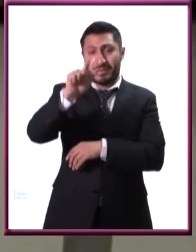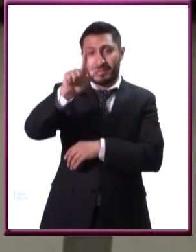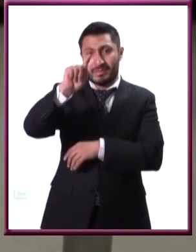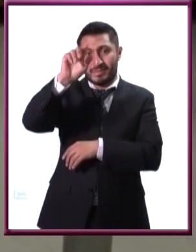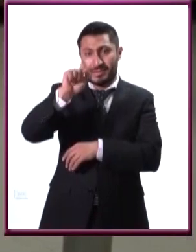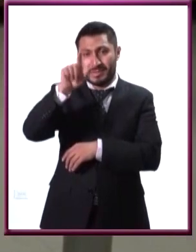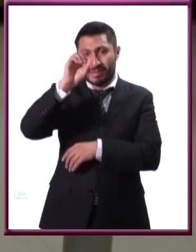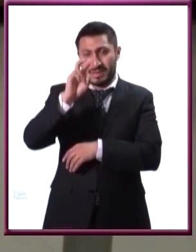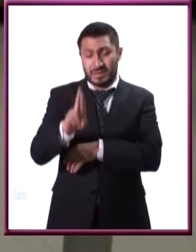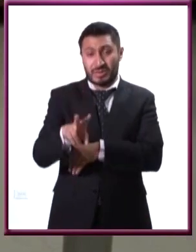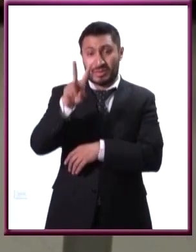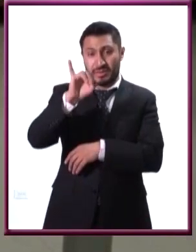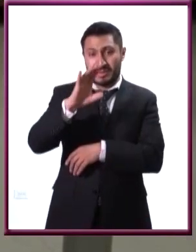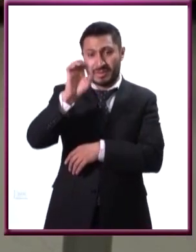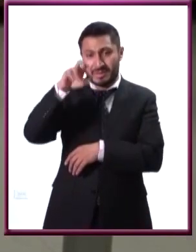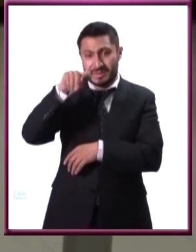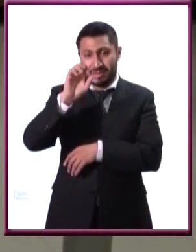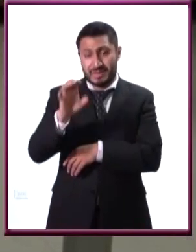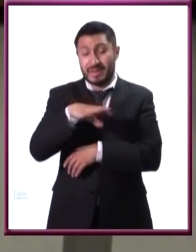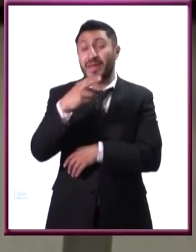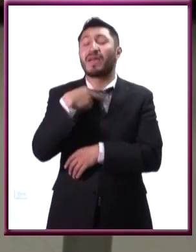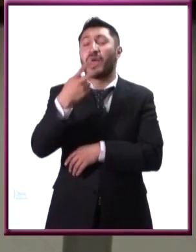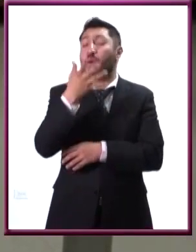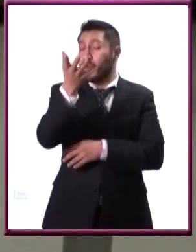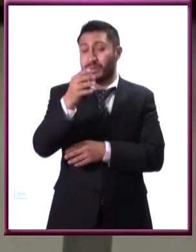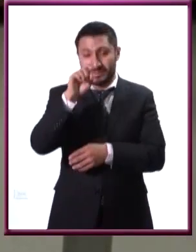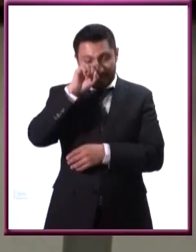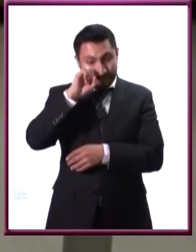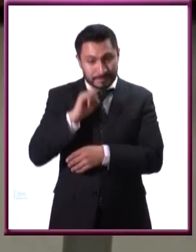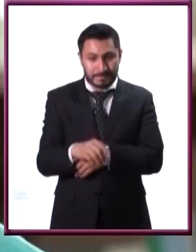de Altazor de Vicente Huidobro, en voz alta.